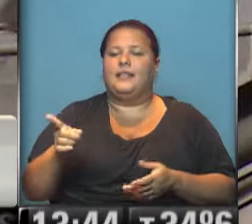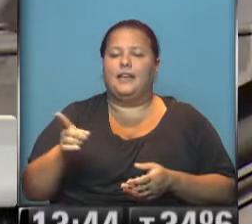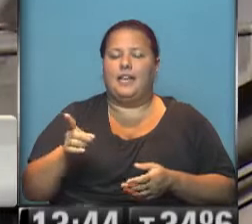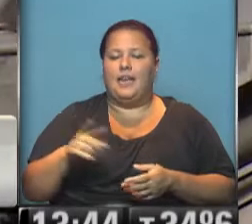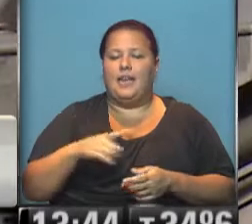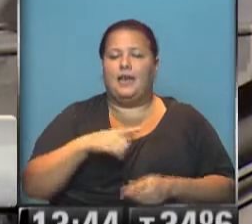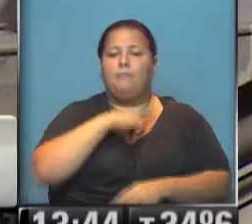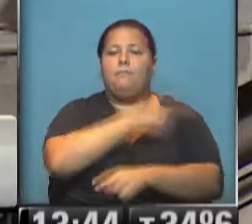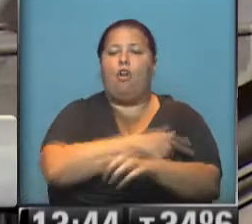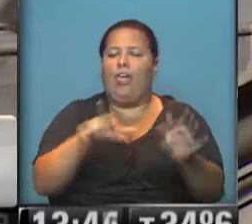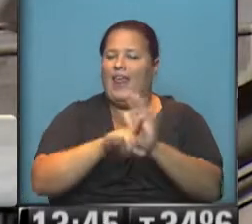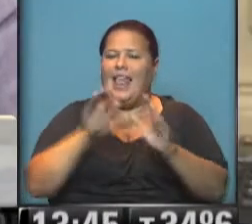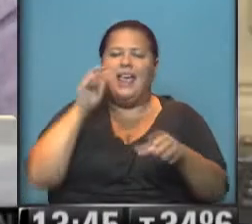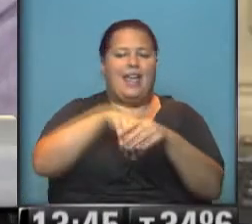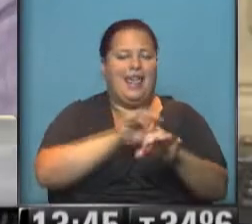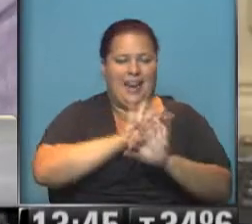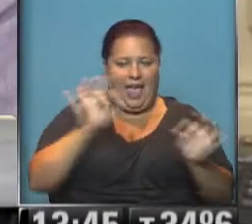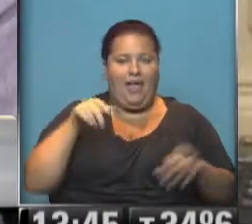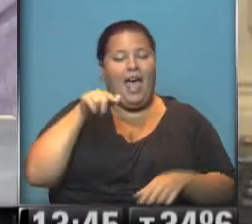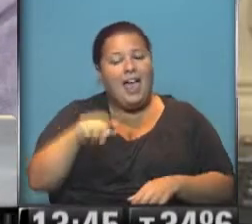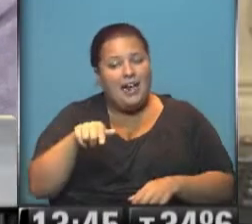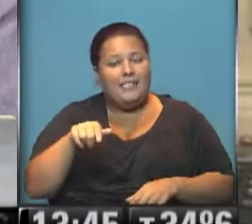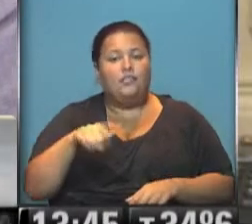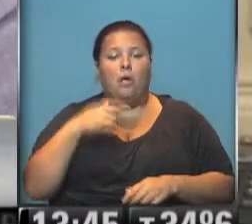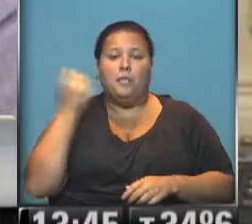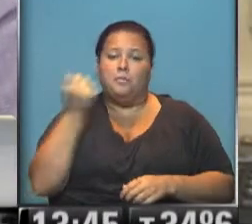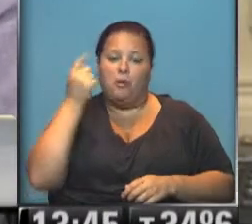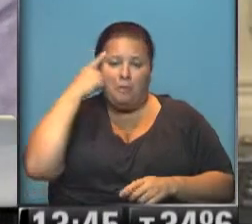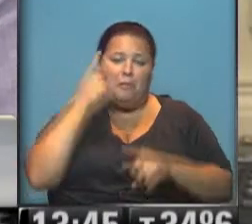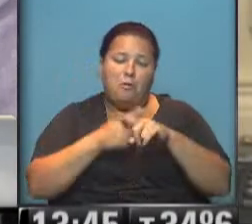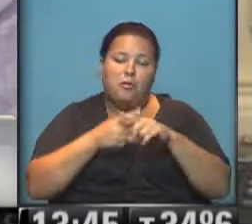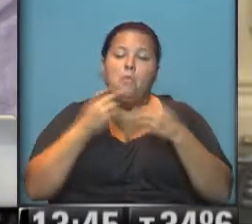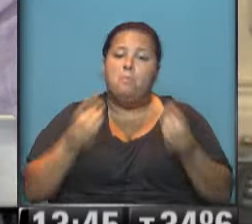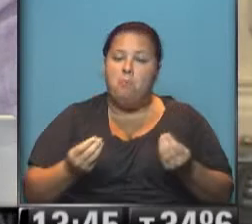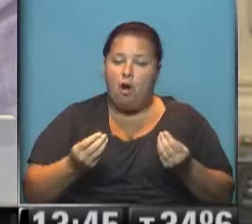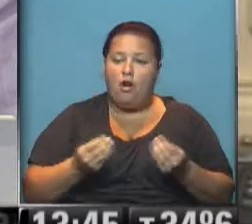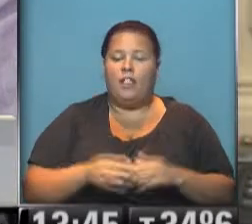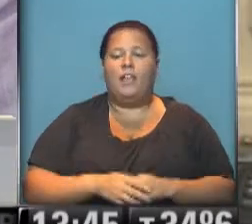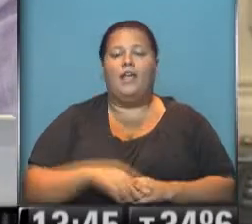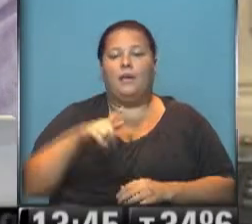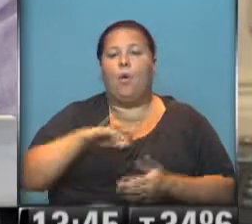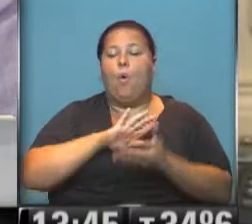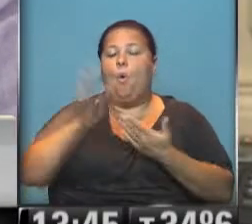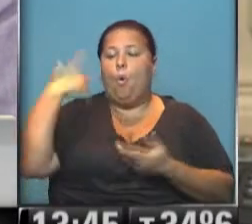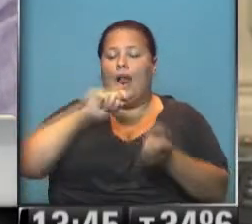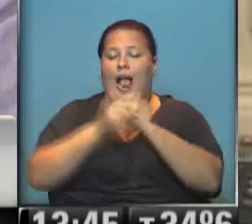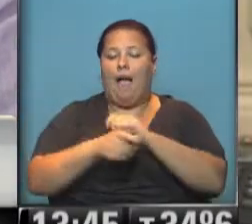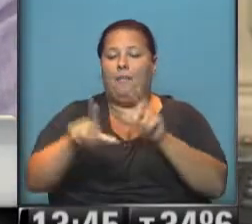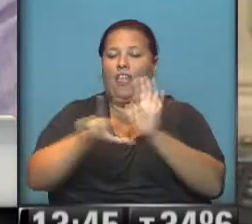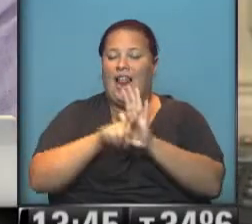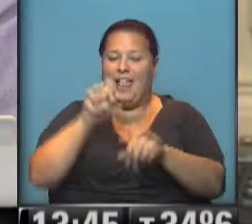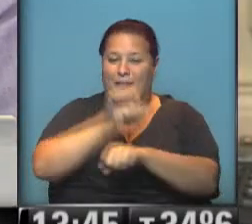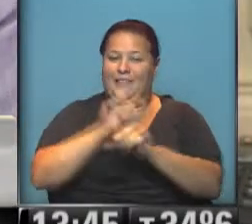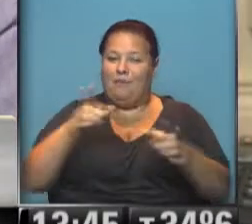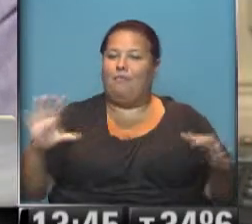por el Poder Legislativo. Digo, esto es auspicioso porque entra en sintonía con la última reforma del Código Penal Procesal